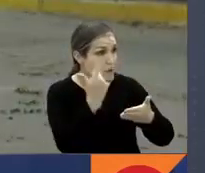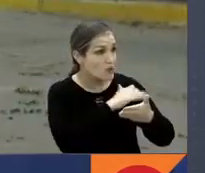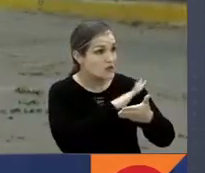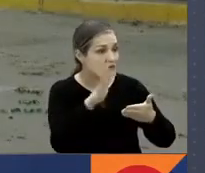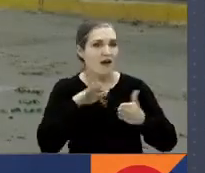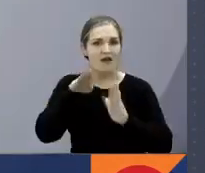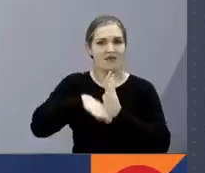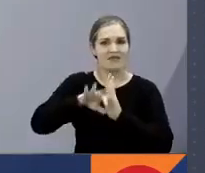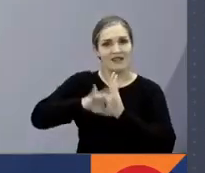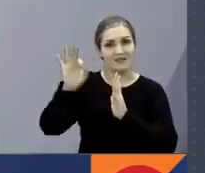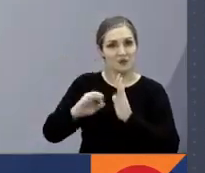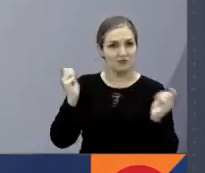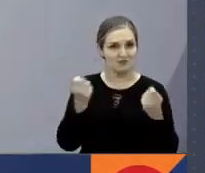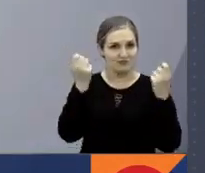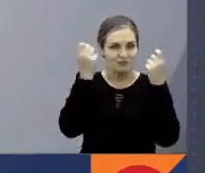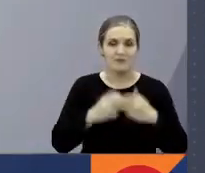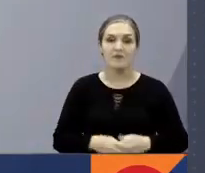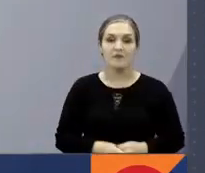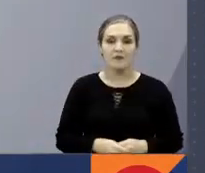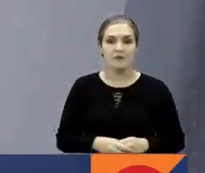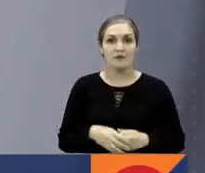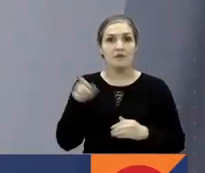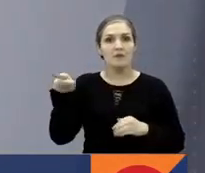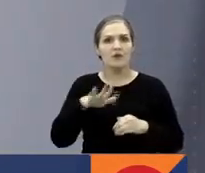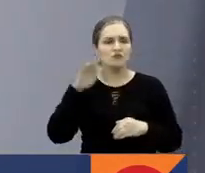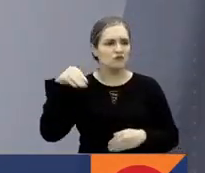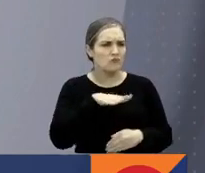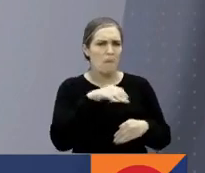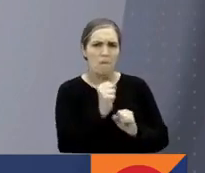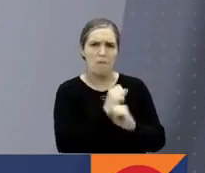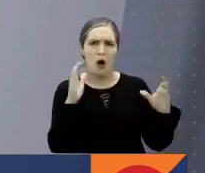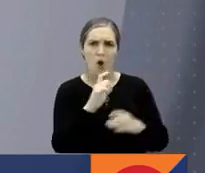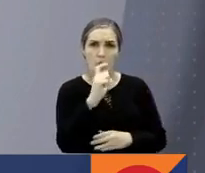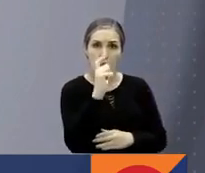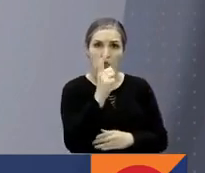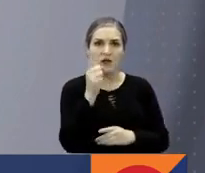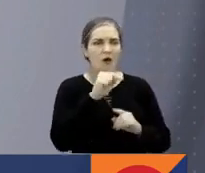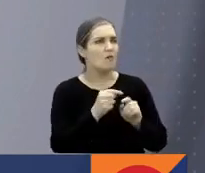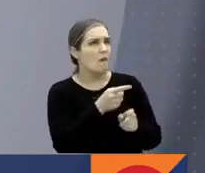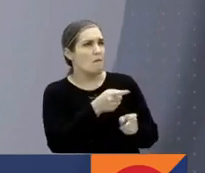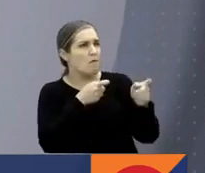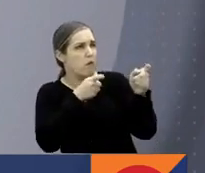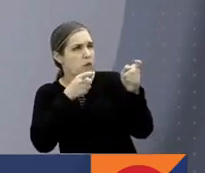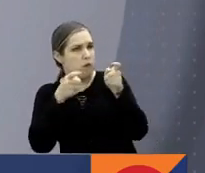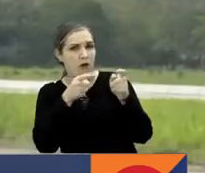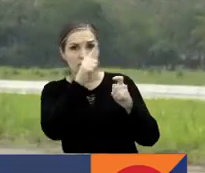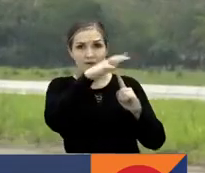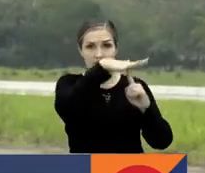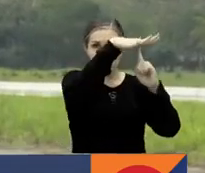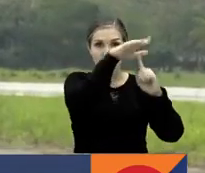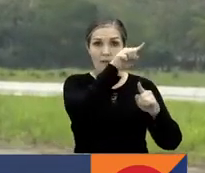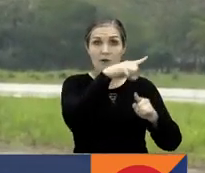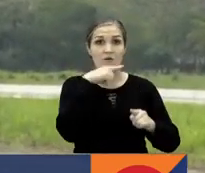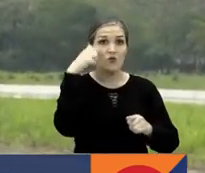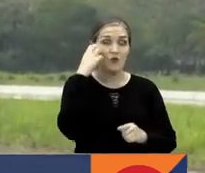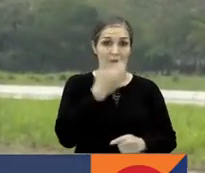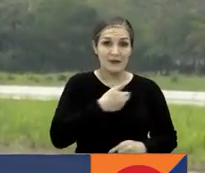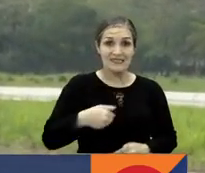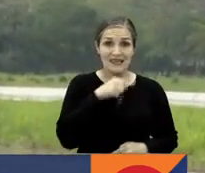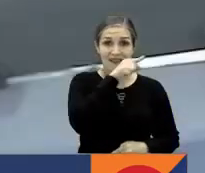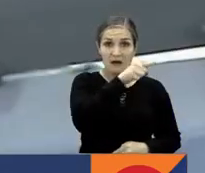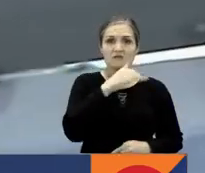Nuevas revelaciones en el caso del atentado a la Brigada 30 del Ejército en Cúcuta y en el atentado contra el presidente Iván Duque. Según las investigaciones,